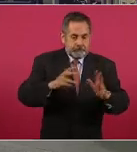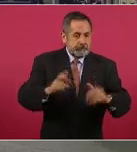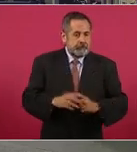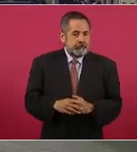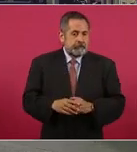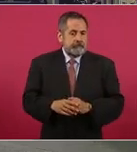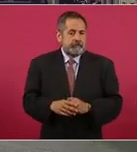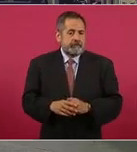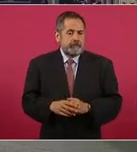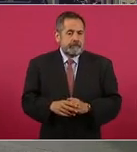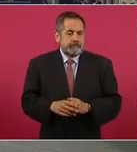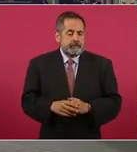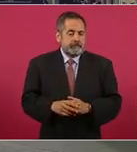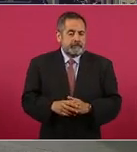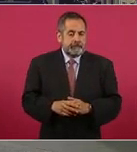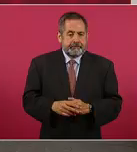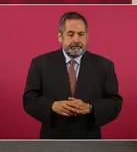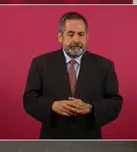en